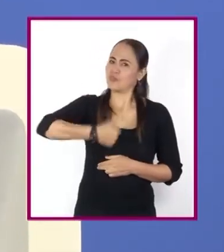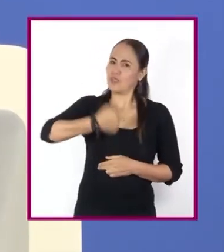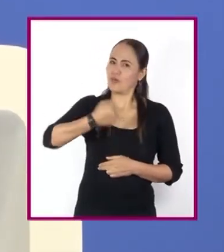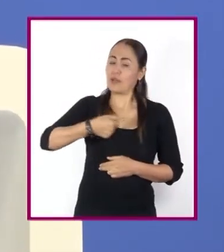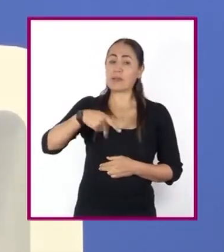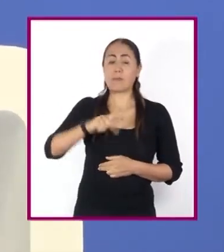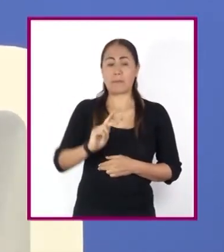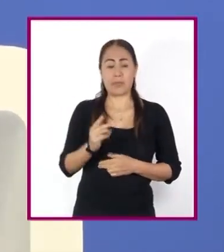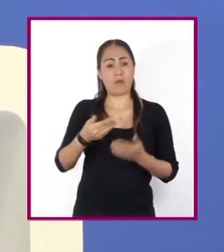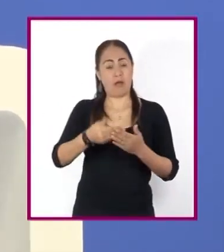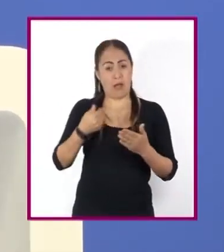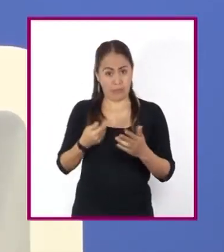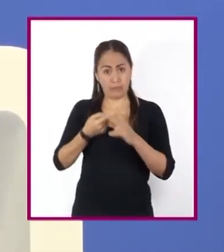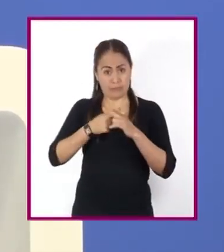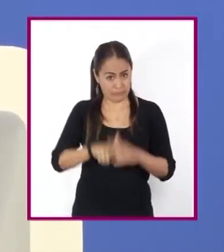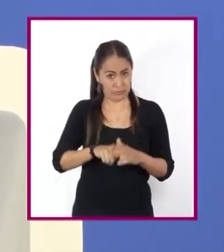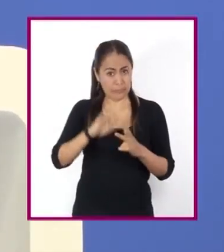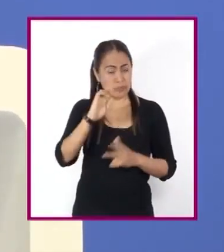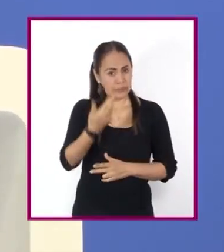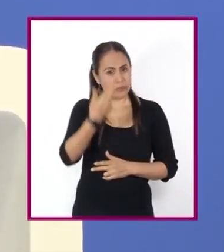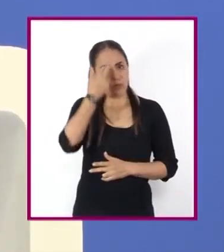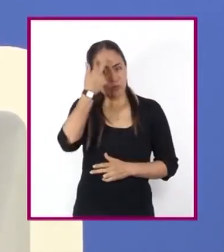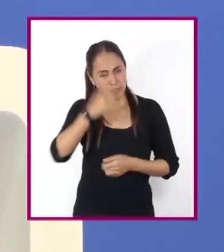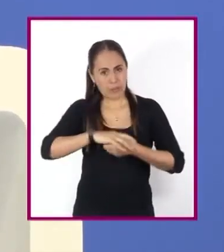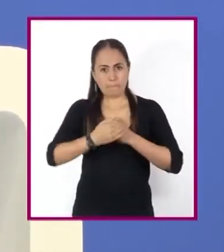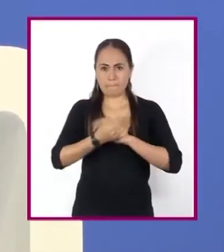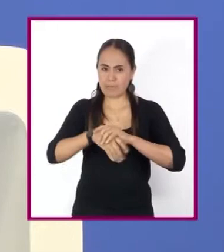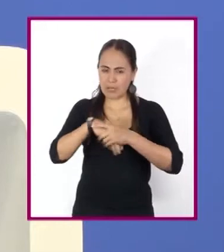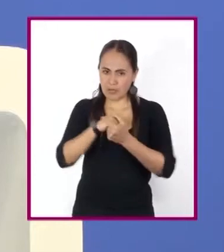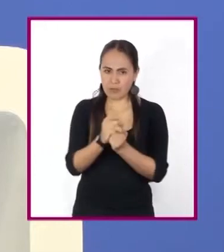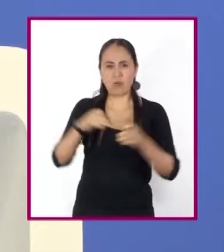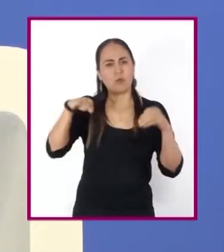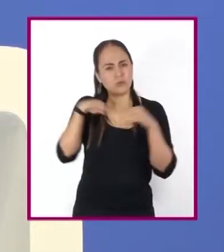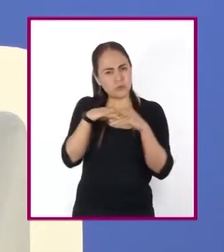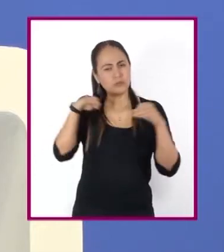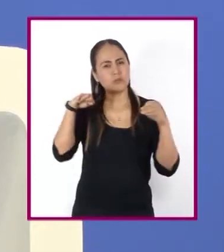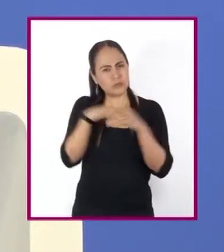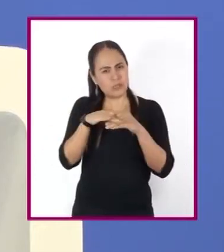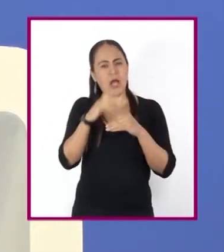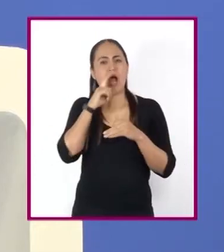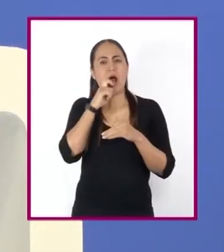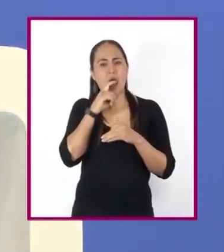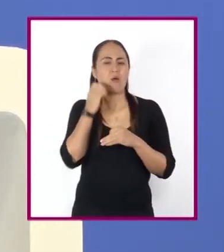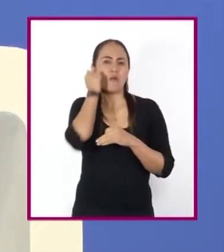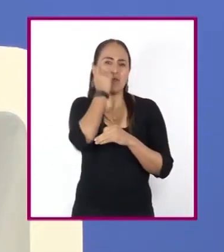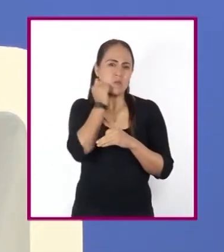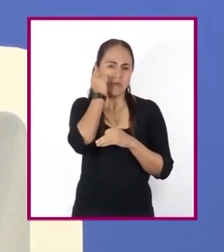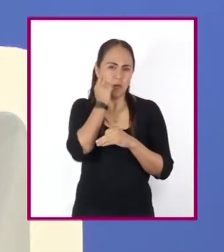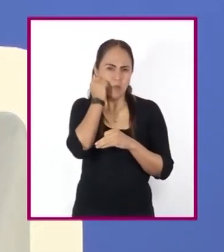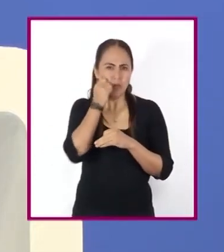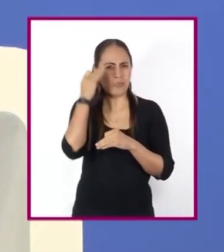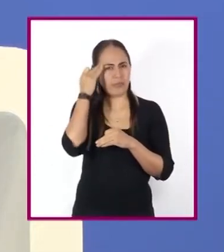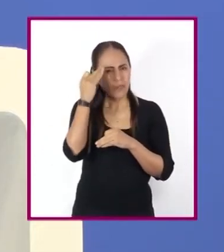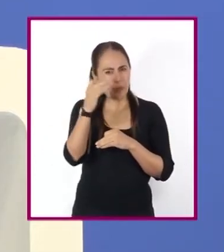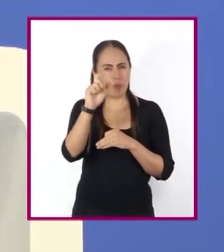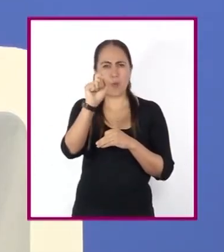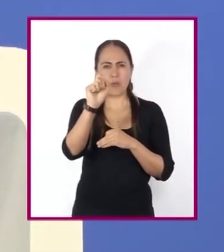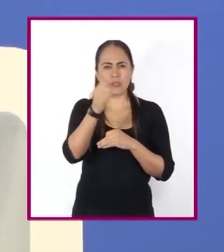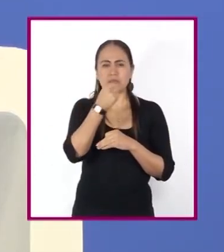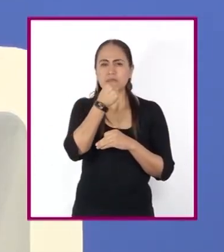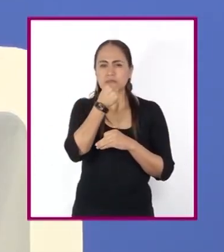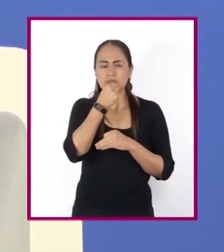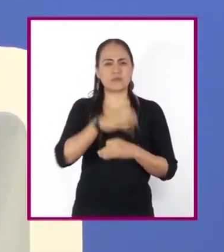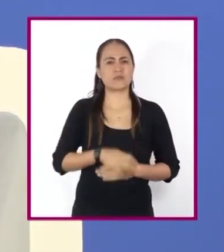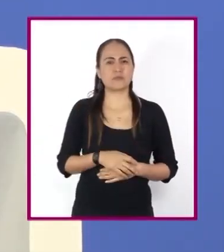sin antes recordarles que es necesario lavarse las manos constantemente con agua y jabón, al menos durante 20